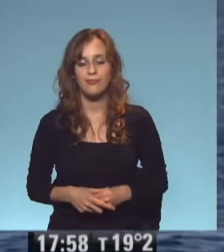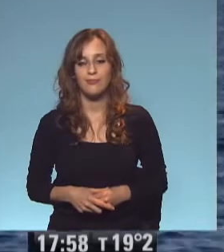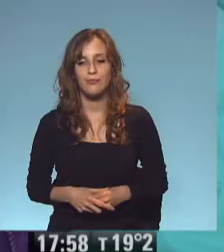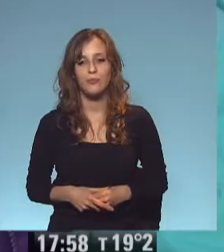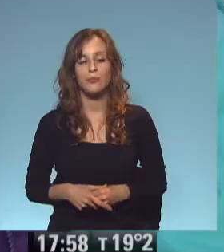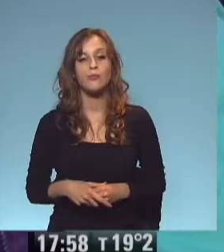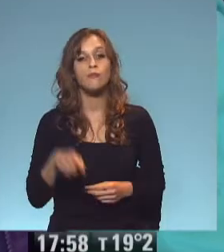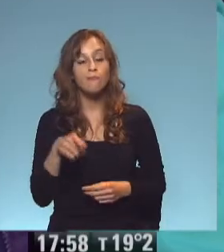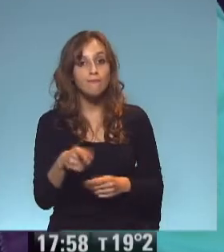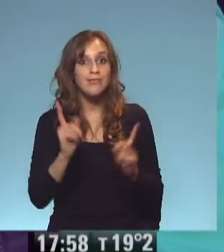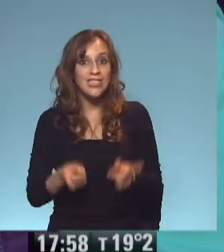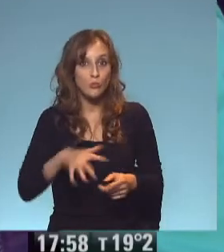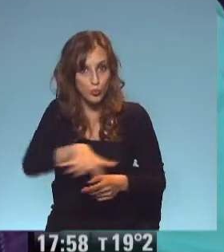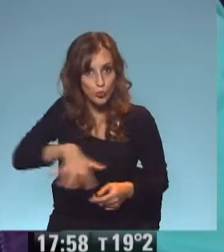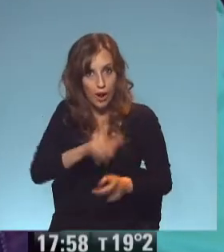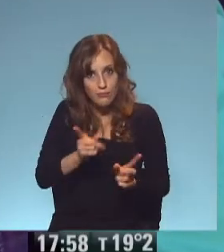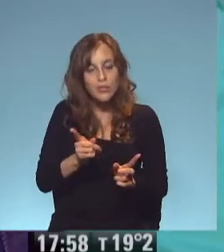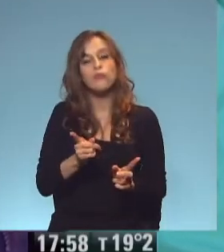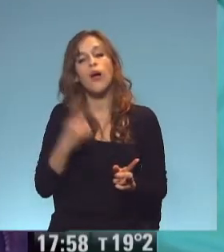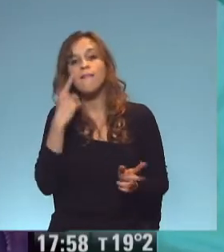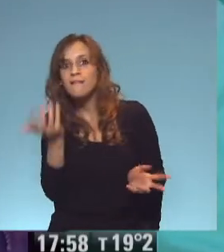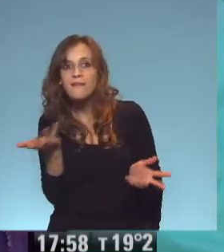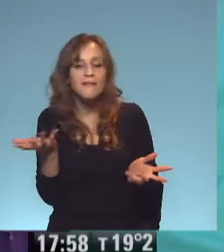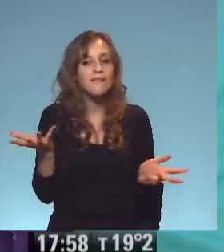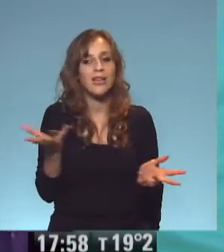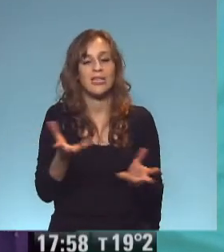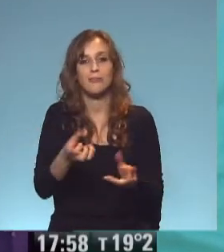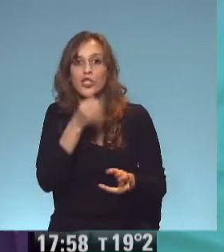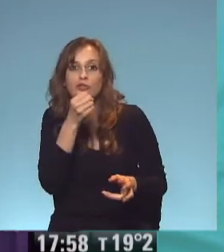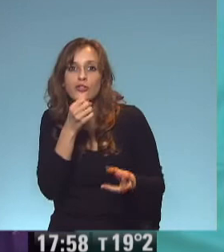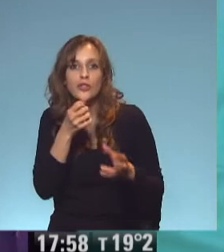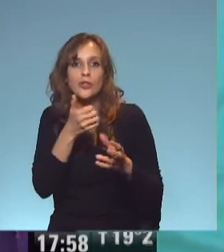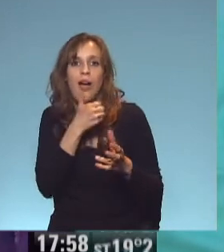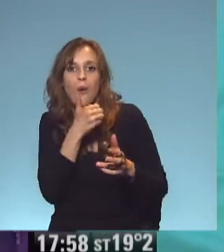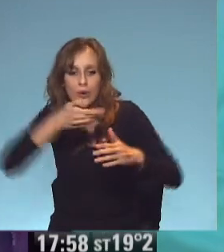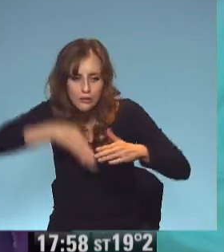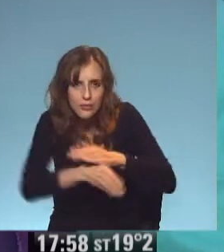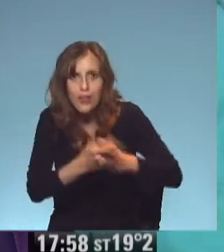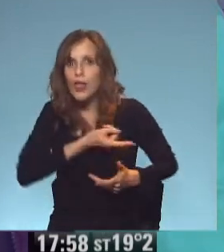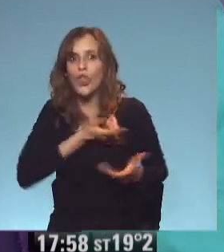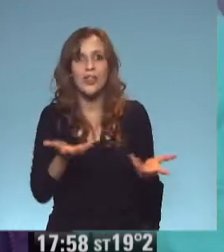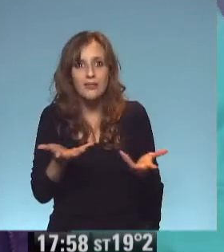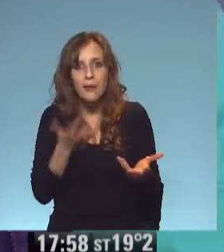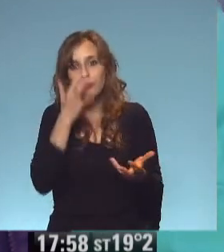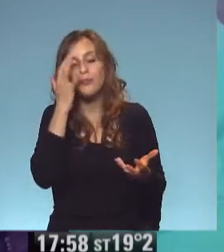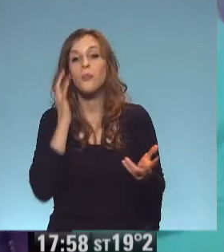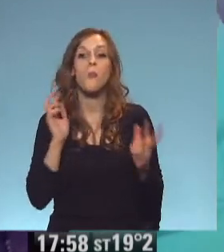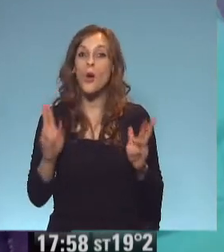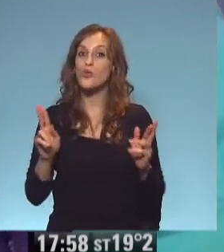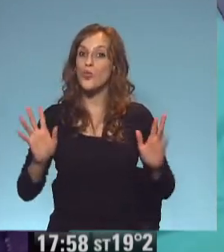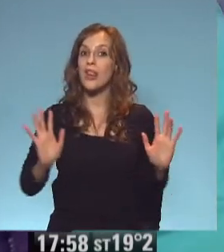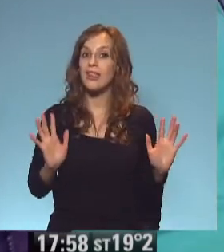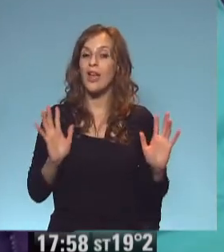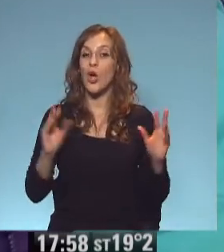Estamos de nuevo, los acá en las Islas Bridge, viendo a ver si podemos encontrar el hidrófono, si podemos ver a dónde es que se movió. Por suerte, vinieron